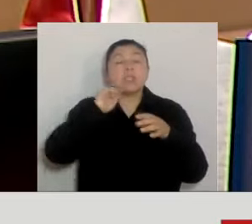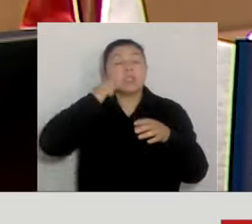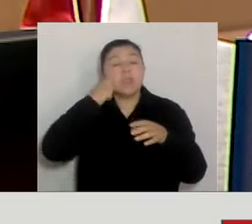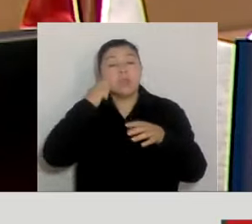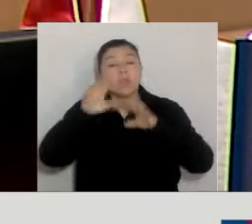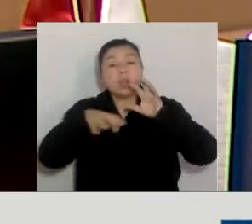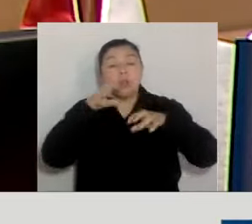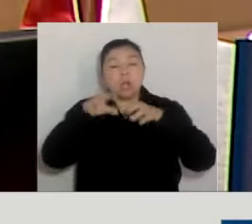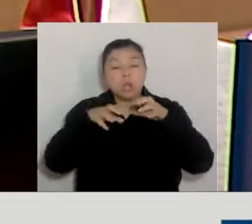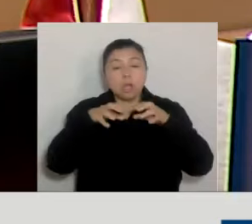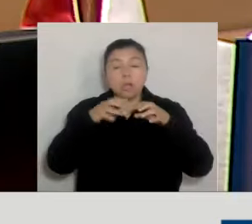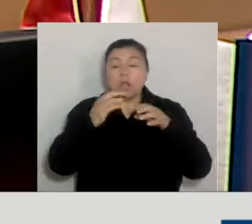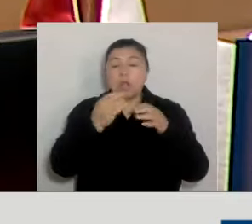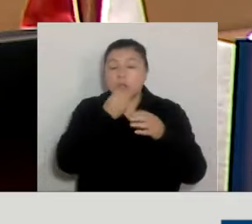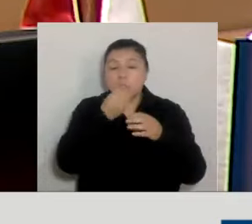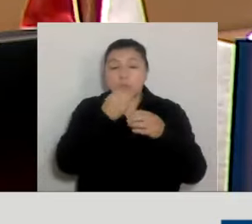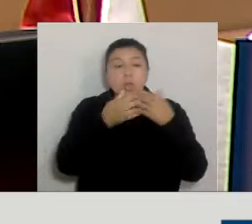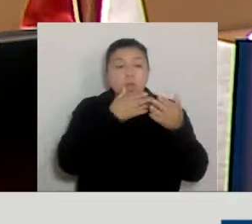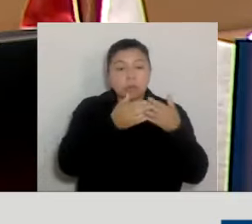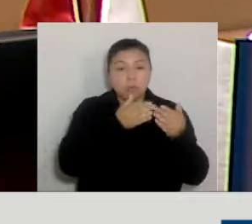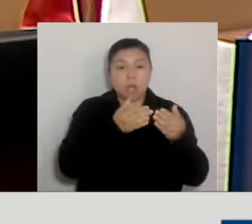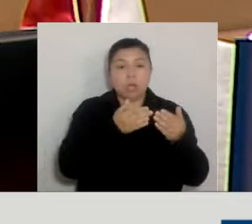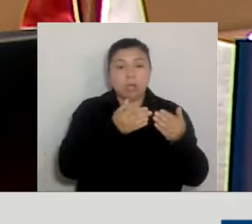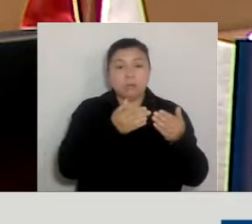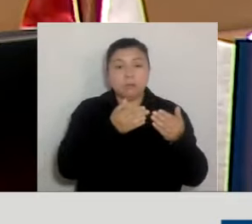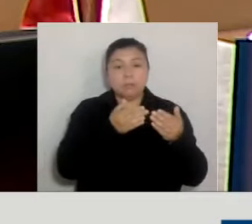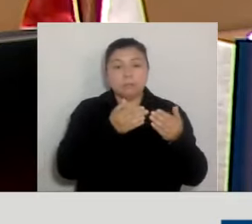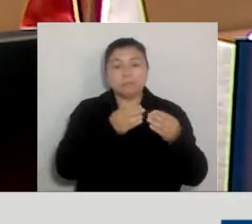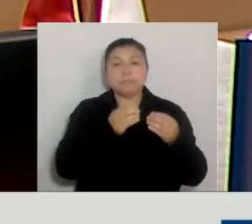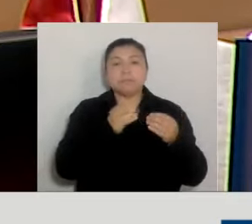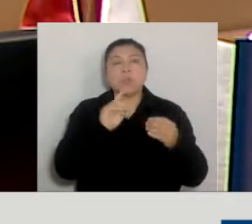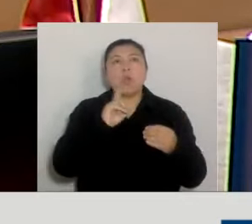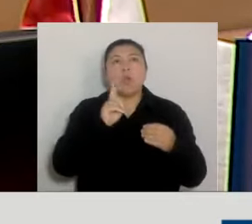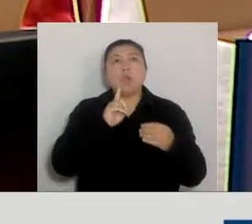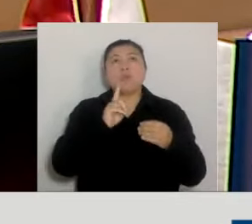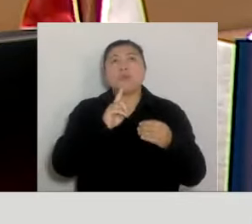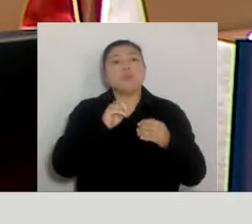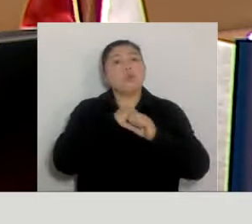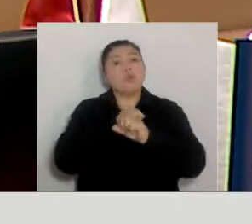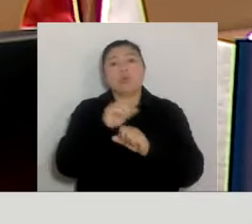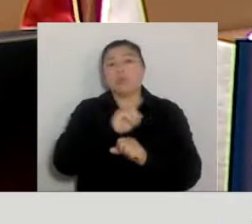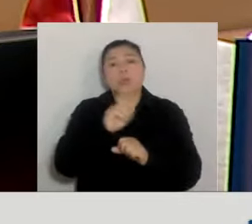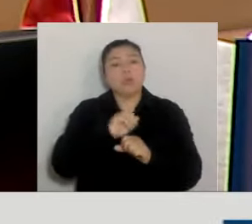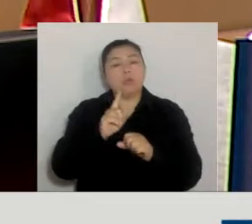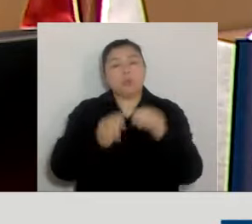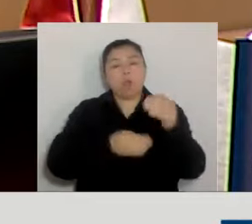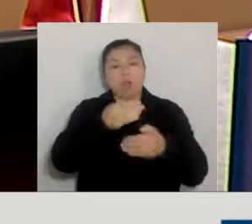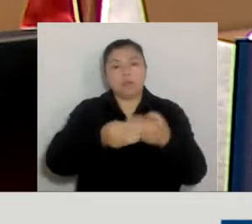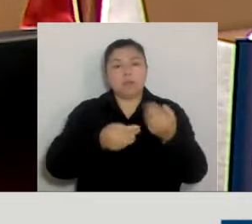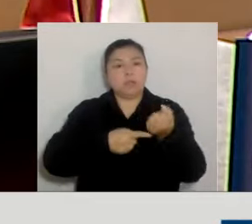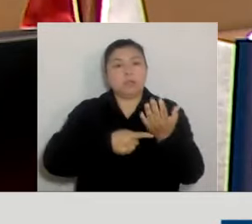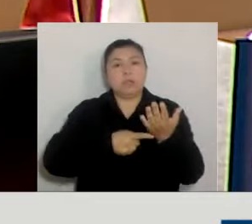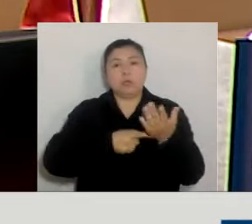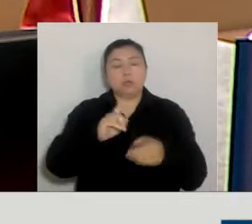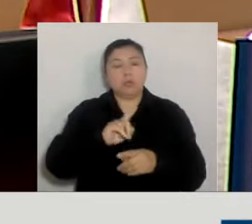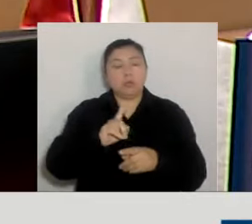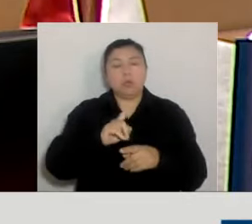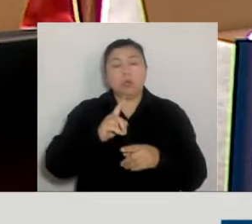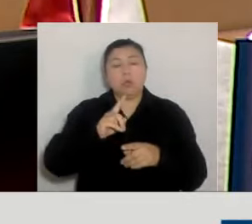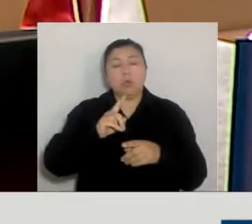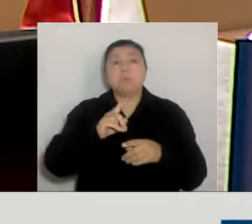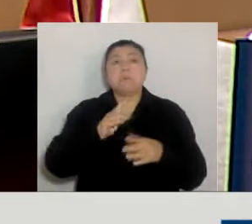origen natural no nos oponemos en ningún caso al avance tecnológico y por supuesto